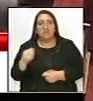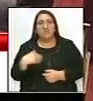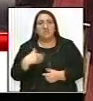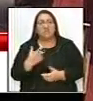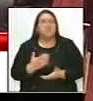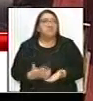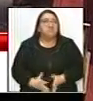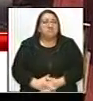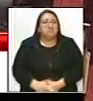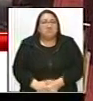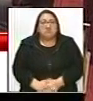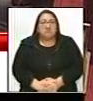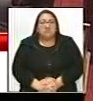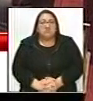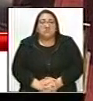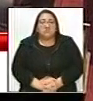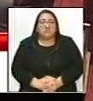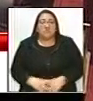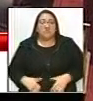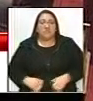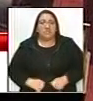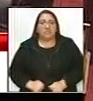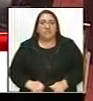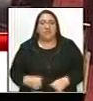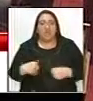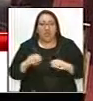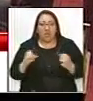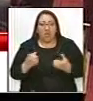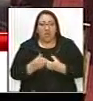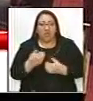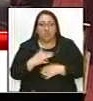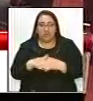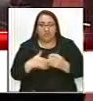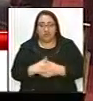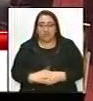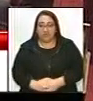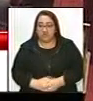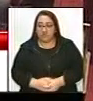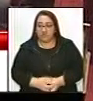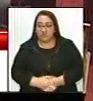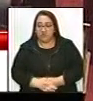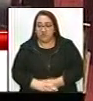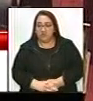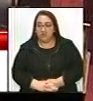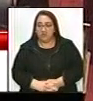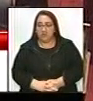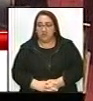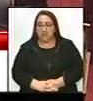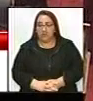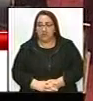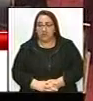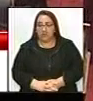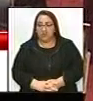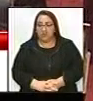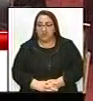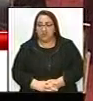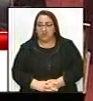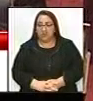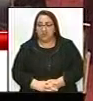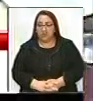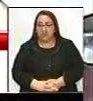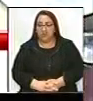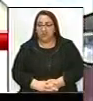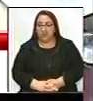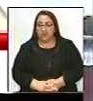una función íntegra del Parlamento Nacional. ¿No? No, 104 no lo está viendo. Perdón,